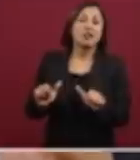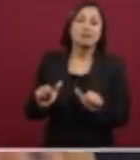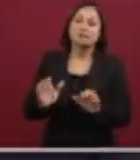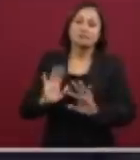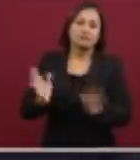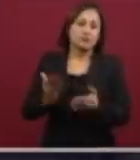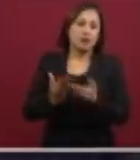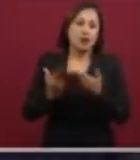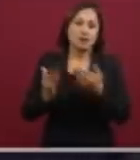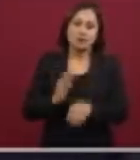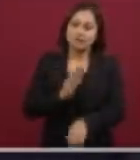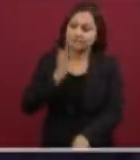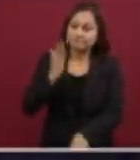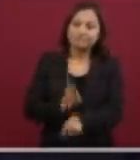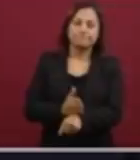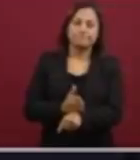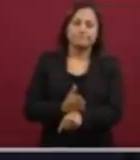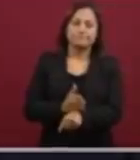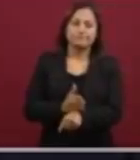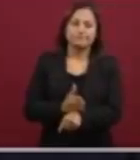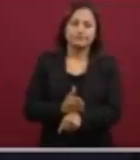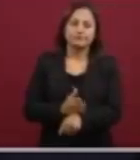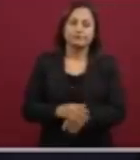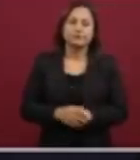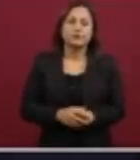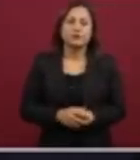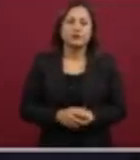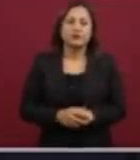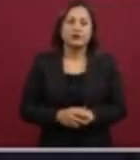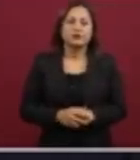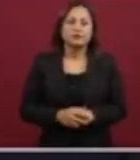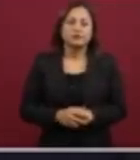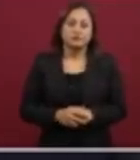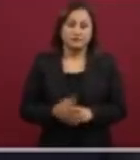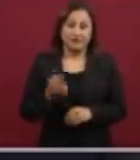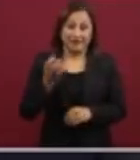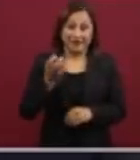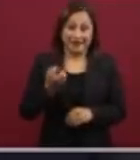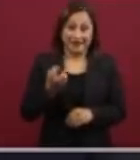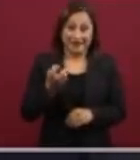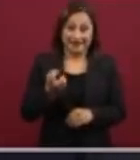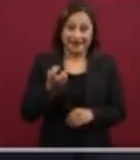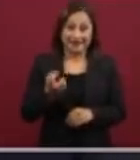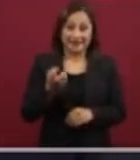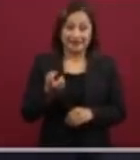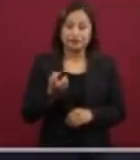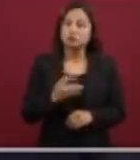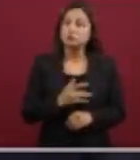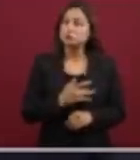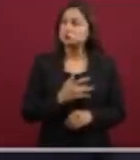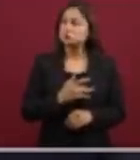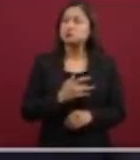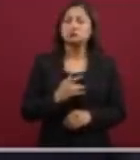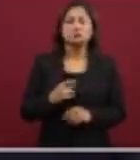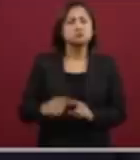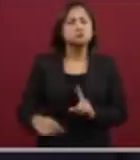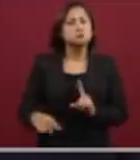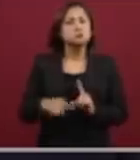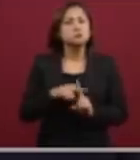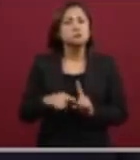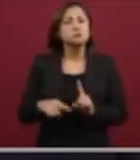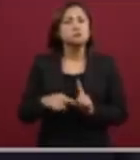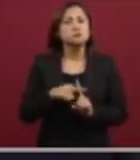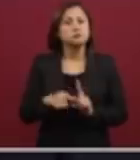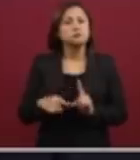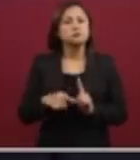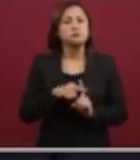Entonces, son de las cosas que me mantienen pues optimista, de que sé que